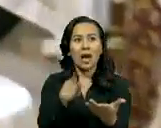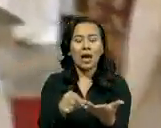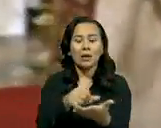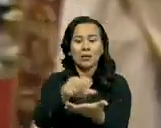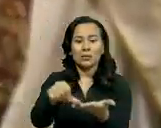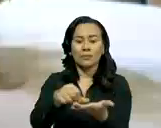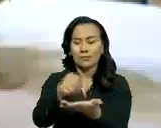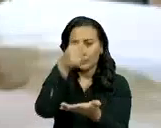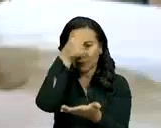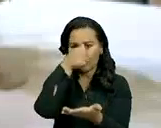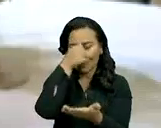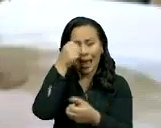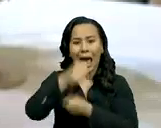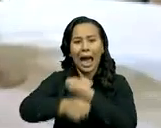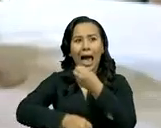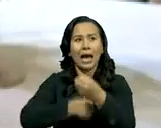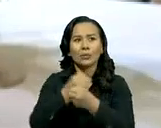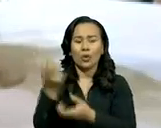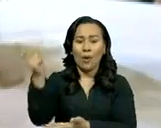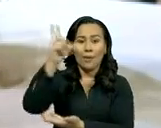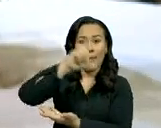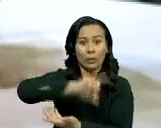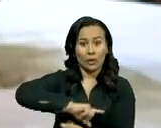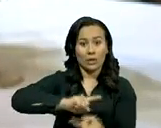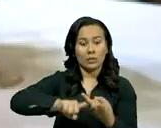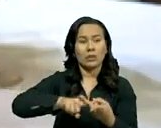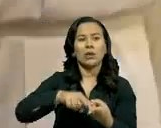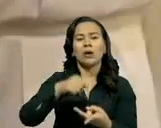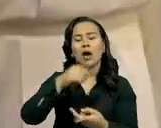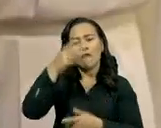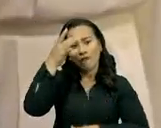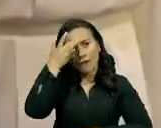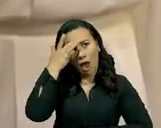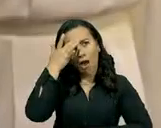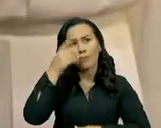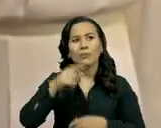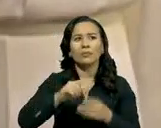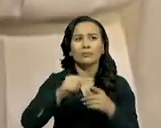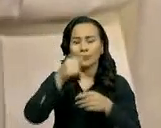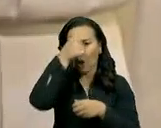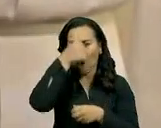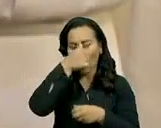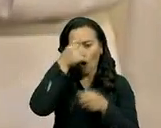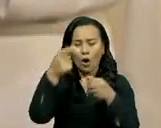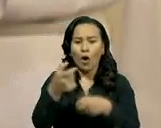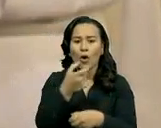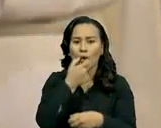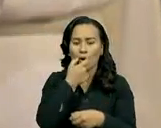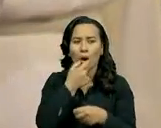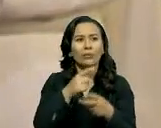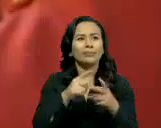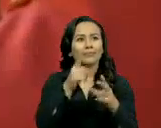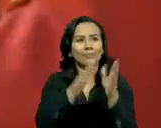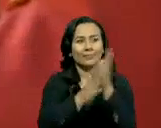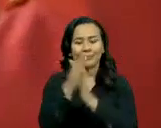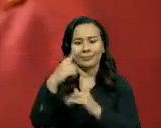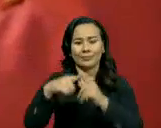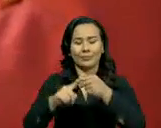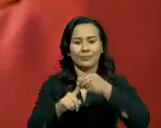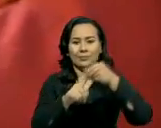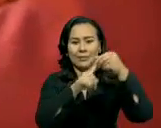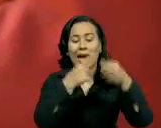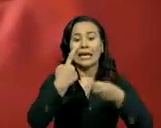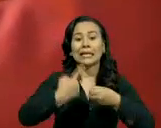durante el año en ceremonias como bautizos, unciones de enfermos y confirmaciones. La Catedral Primada de Quito fue el escenario